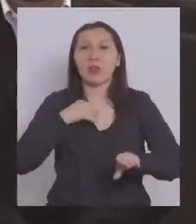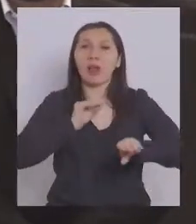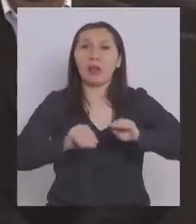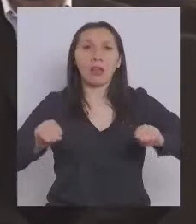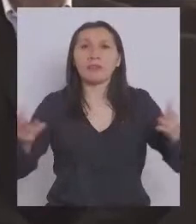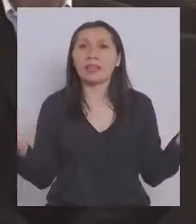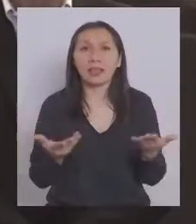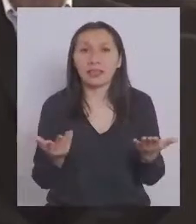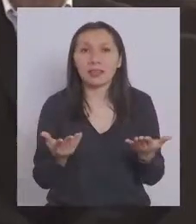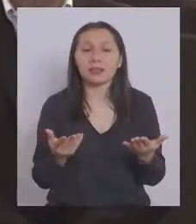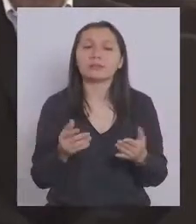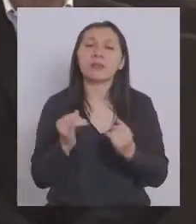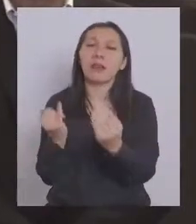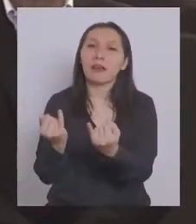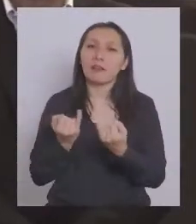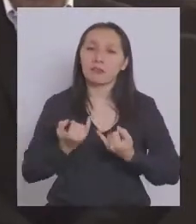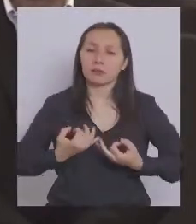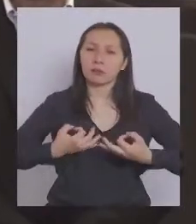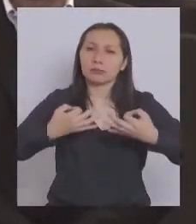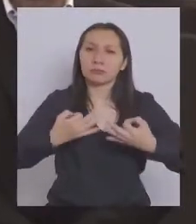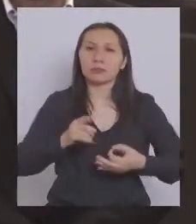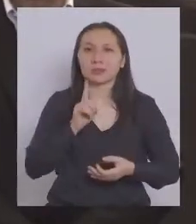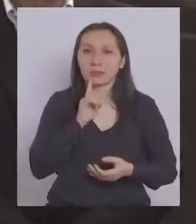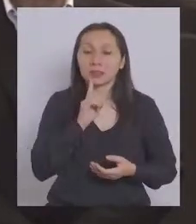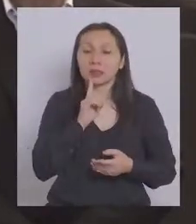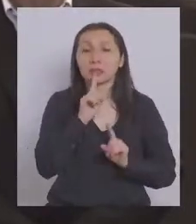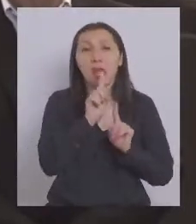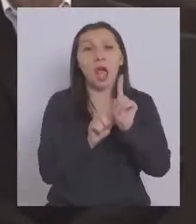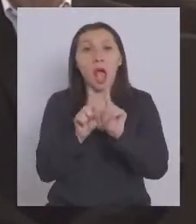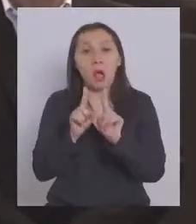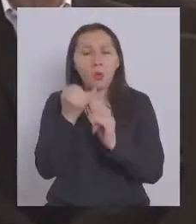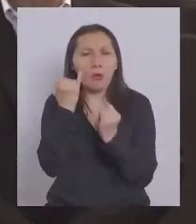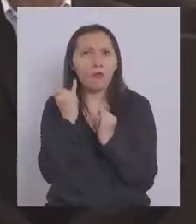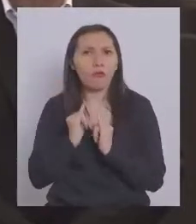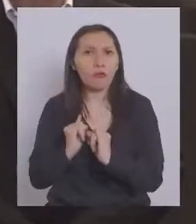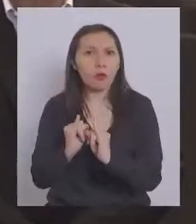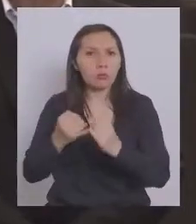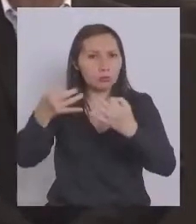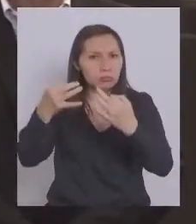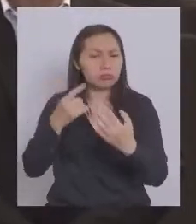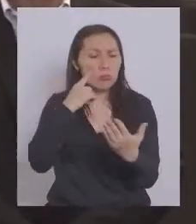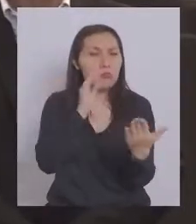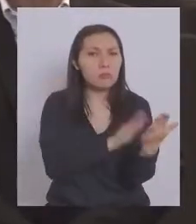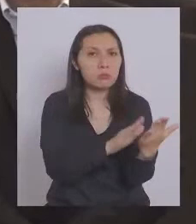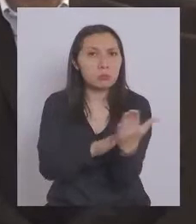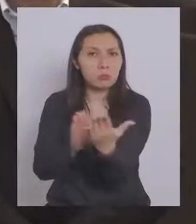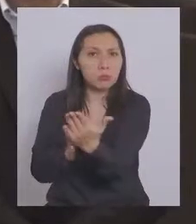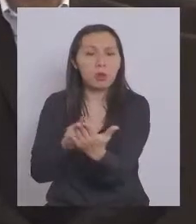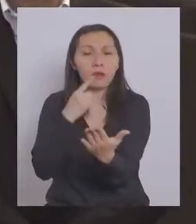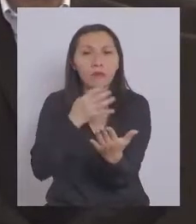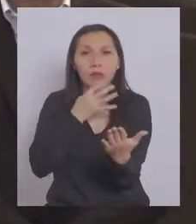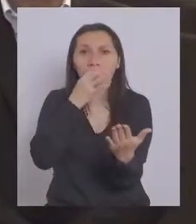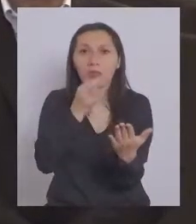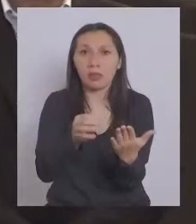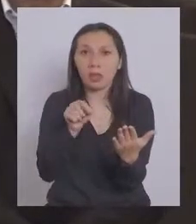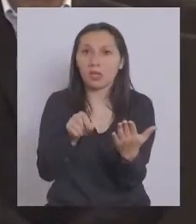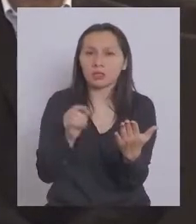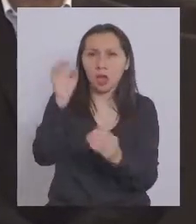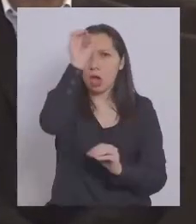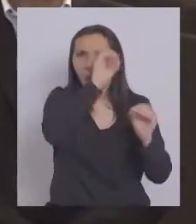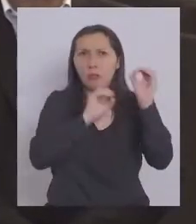que tengamos la información adecuada, que si hay antecedentes concretos para sustentar